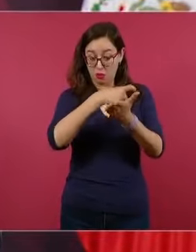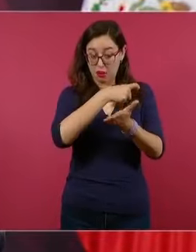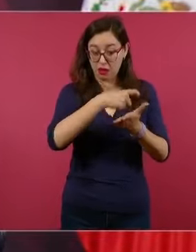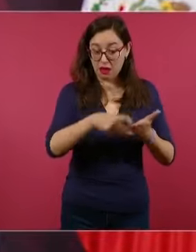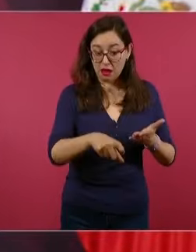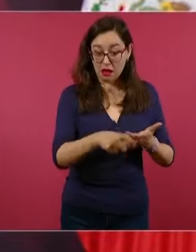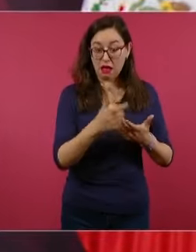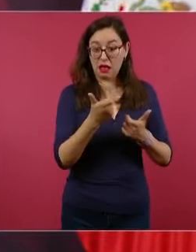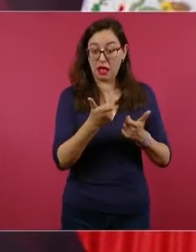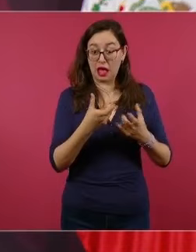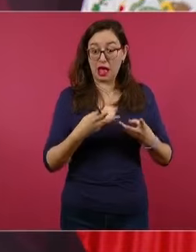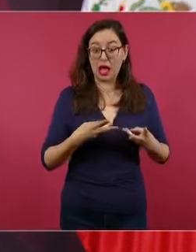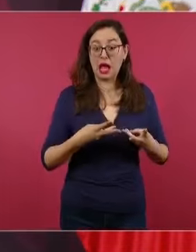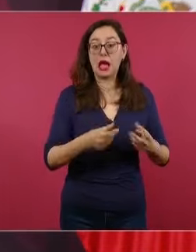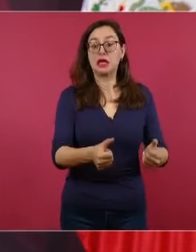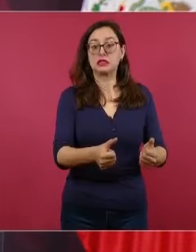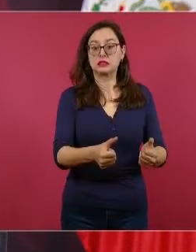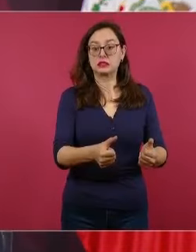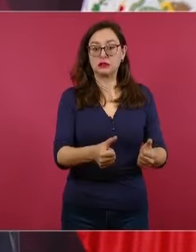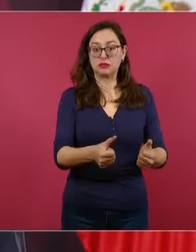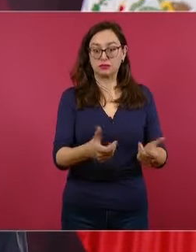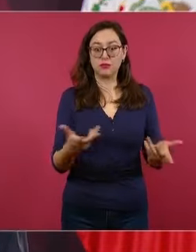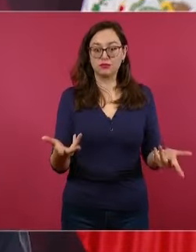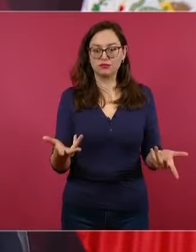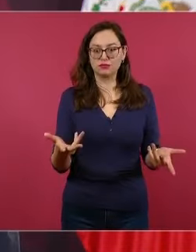metro por qué lo